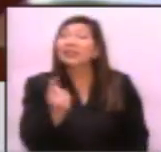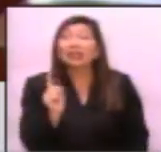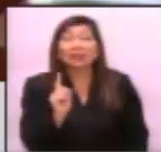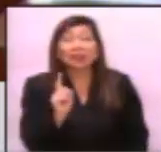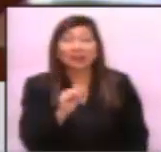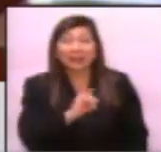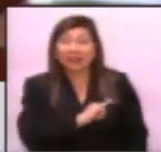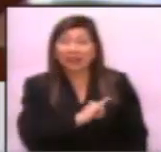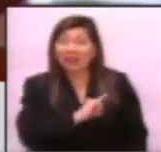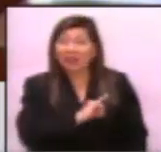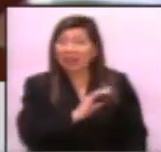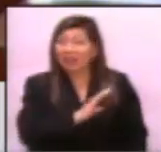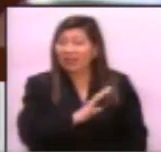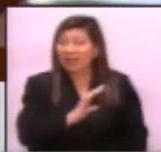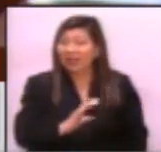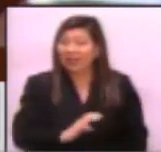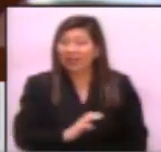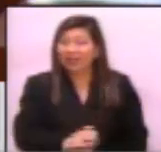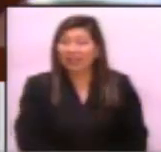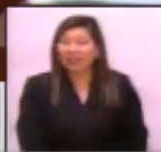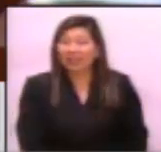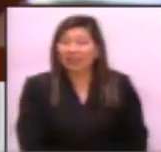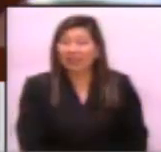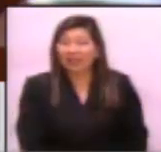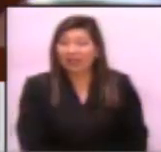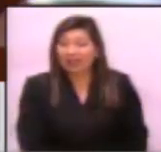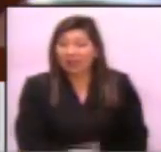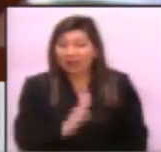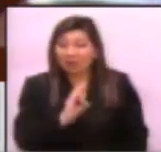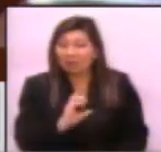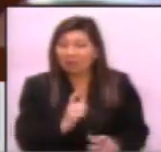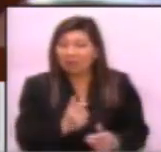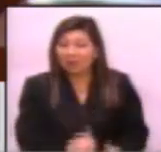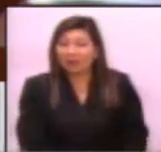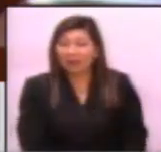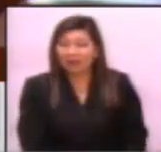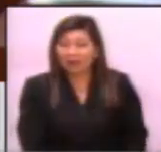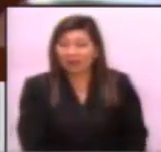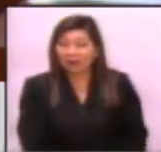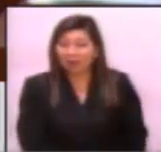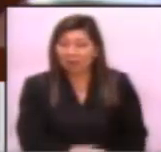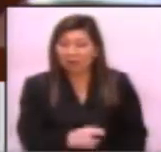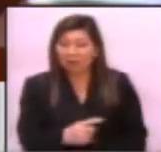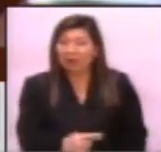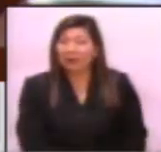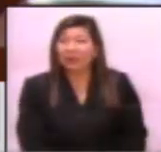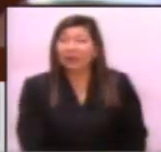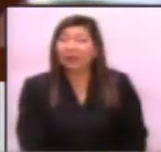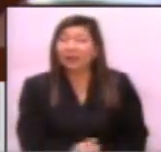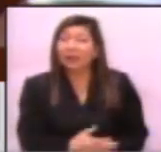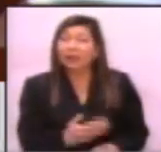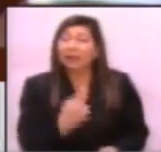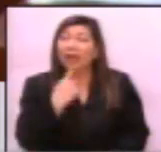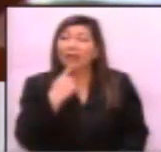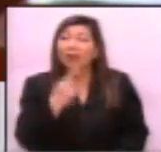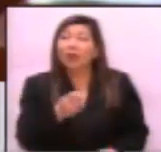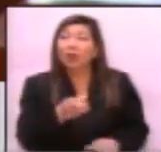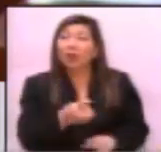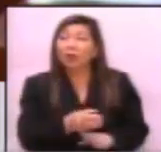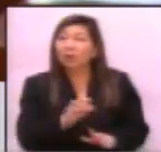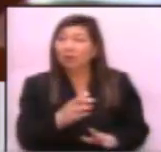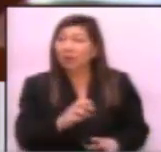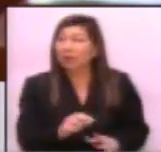las instituciones del Estado. Se ha dicho que un parlamentario pepecaucista ha formulado la denuncia contra